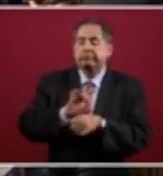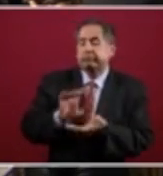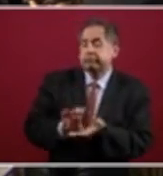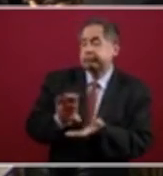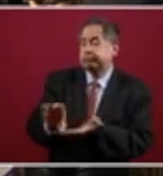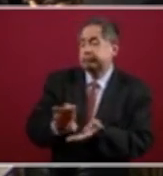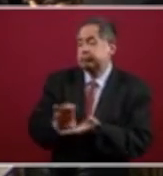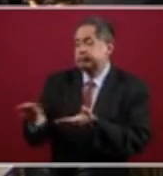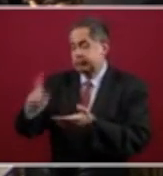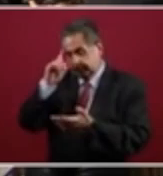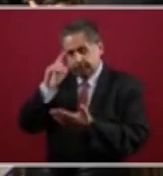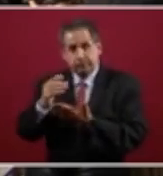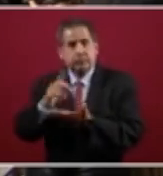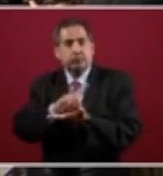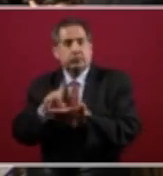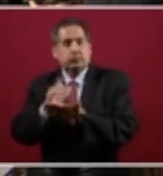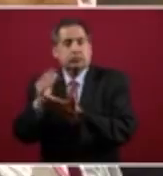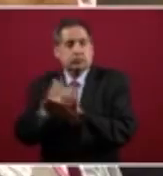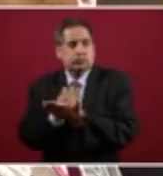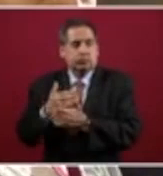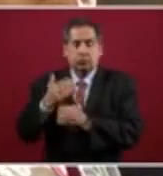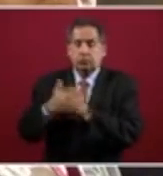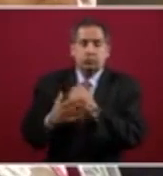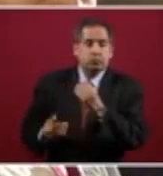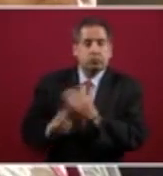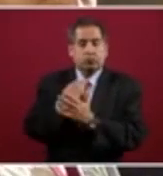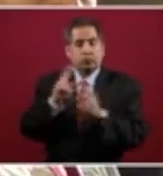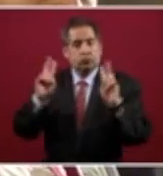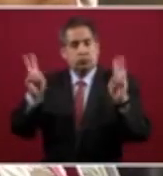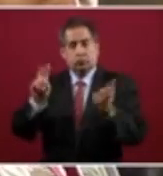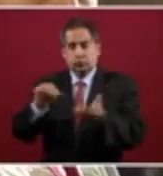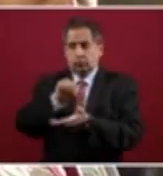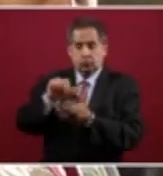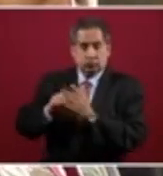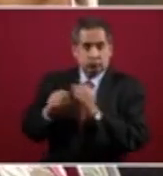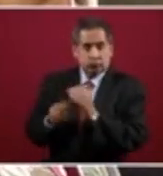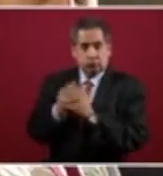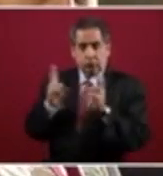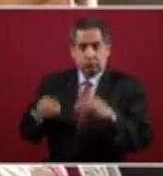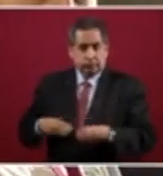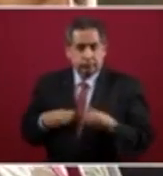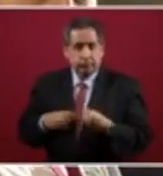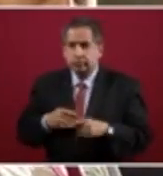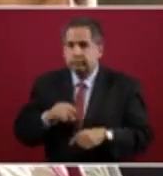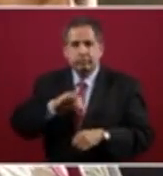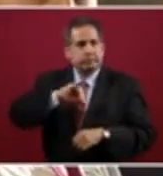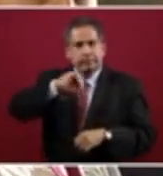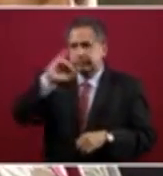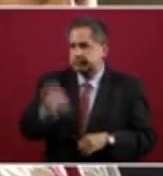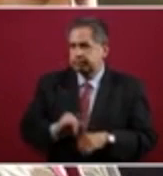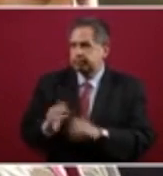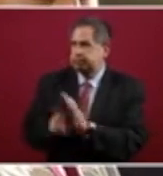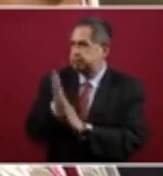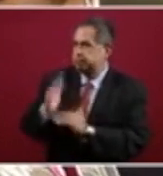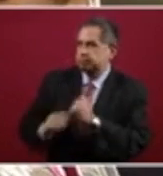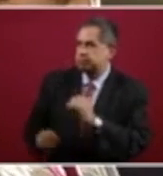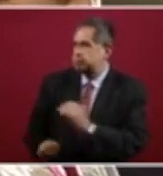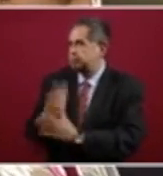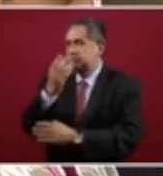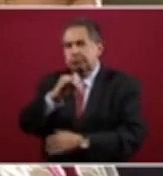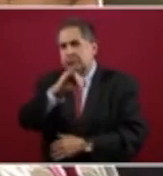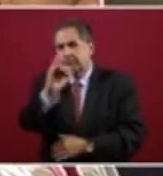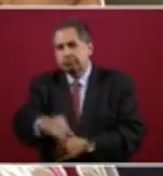las drogas, para la construcción de los centros nacionales Nueva Vida, y nunca se construyeron estos centros nacionales Nueva Vida,